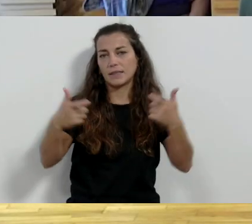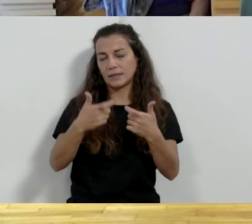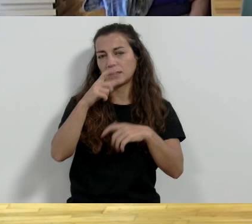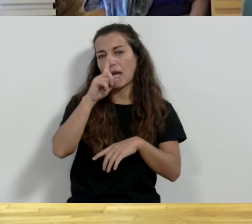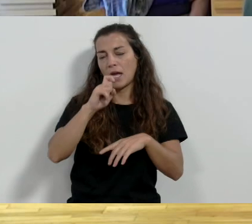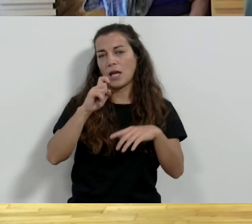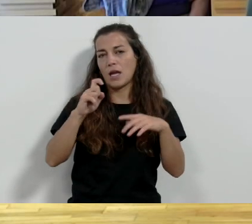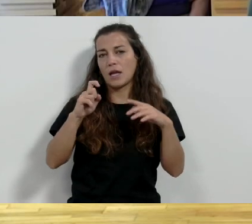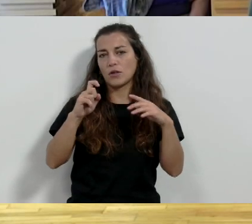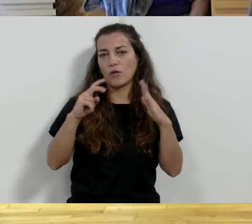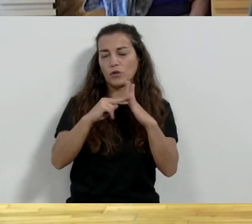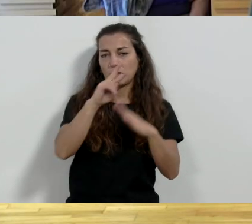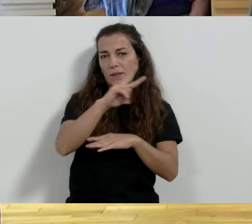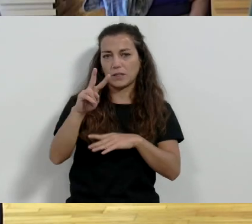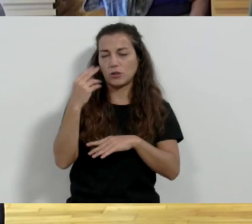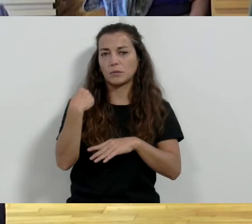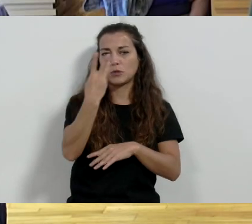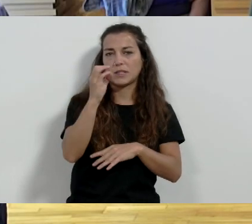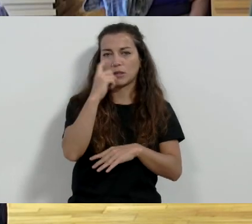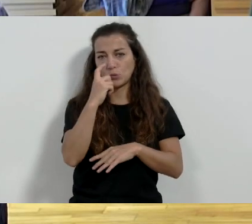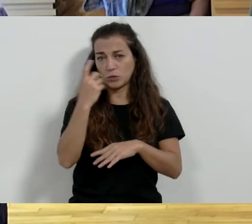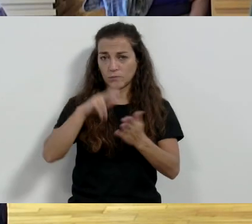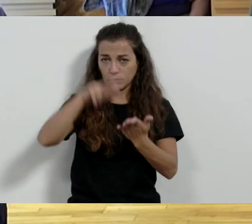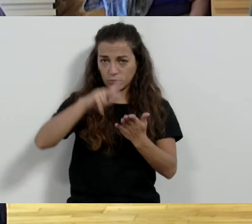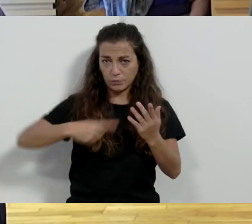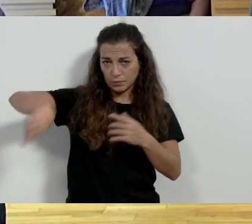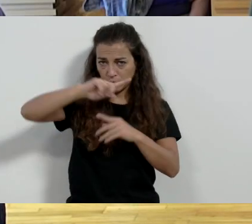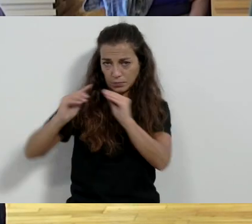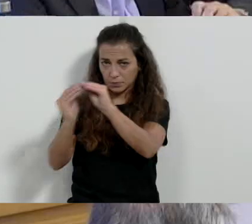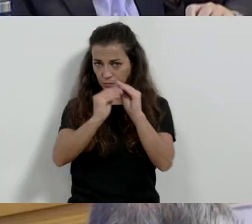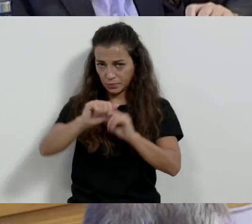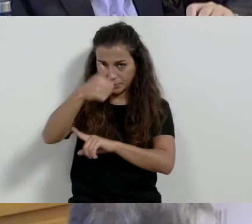aprobado. Punto número 2, informe de la alcaldía. Señor secretario.